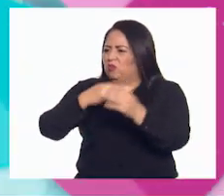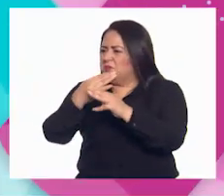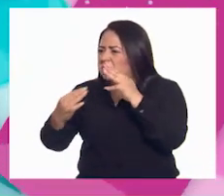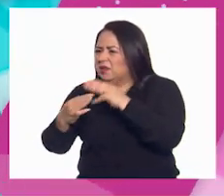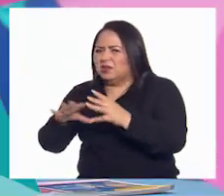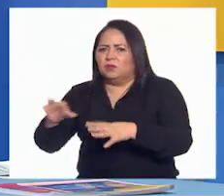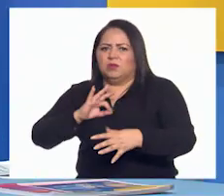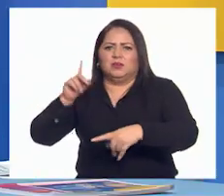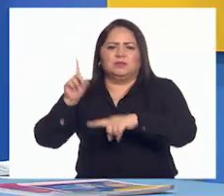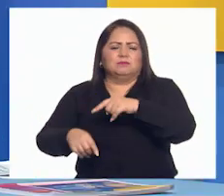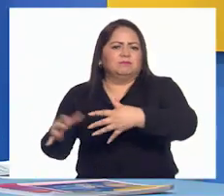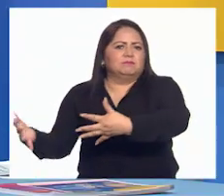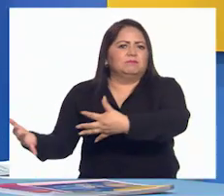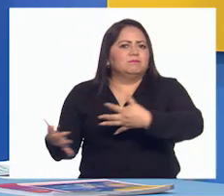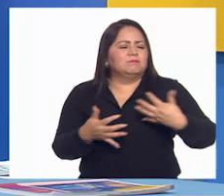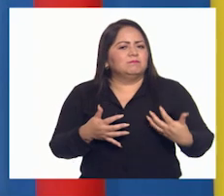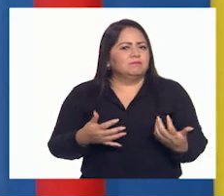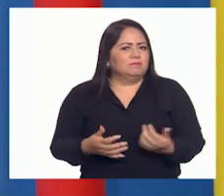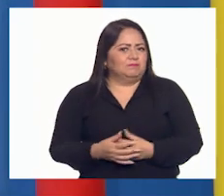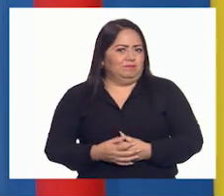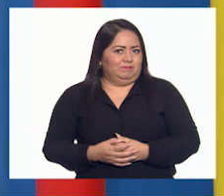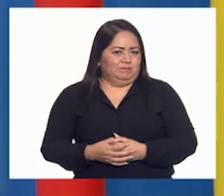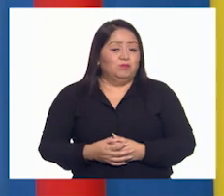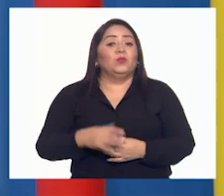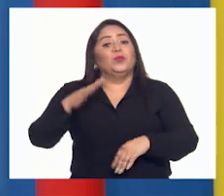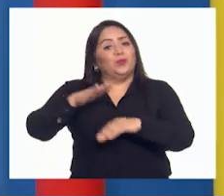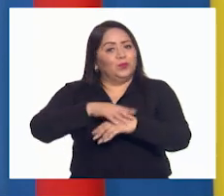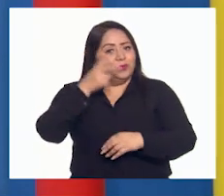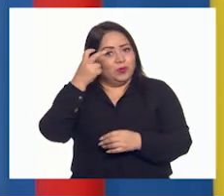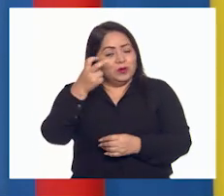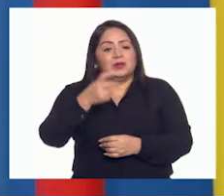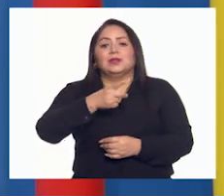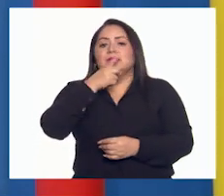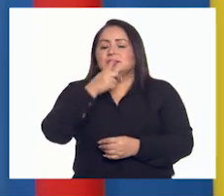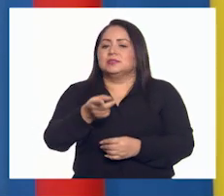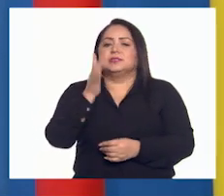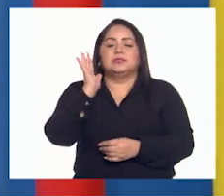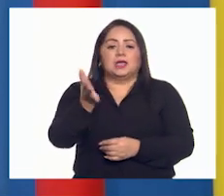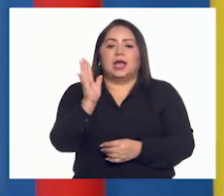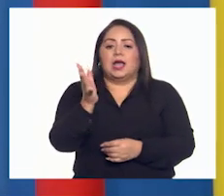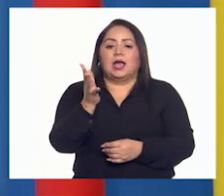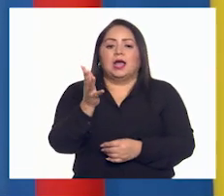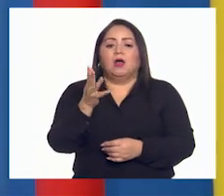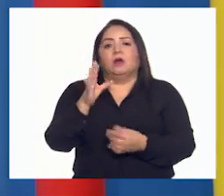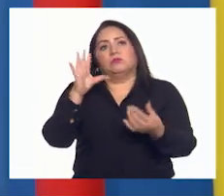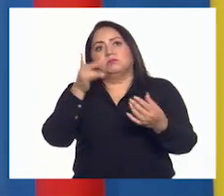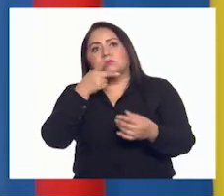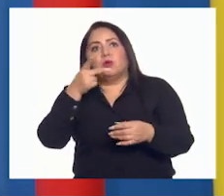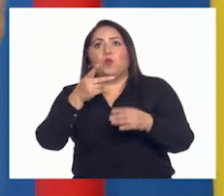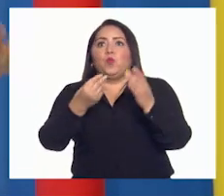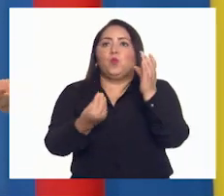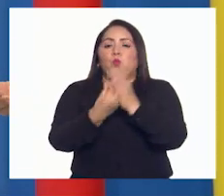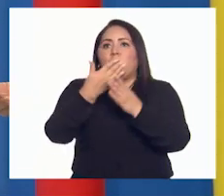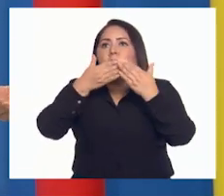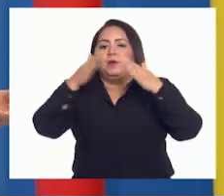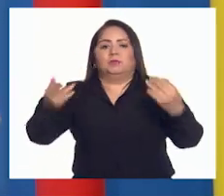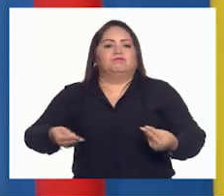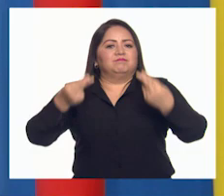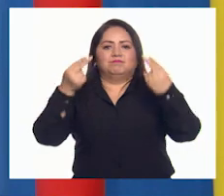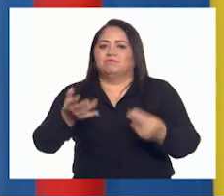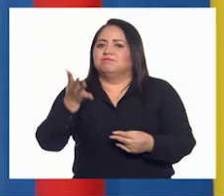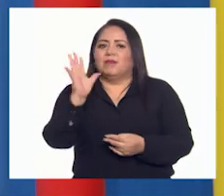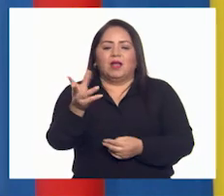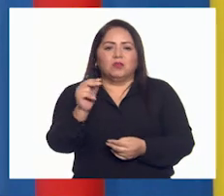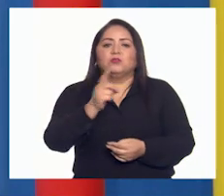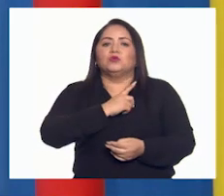naturales que había en esas tierras. Por eso se dice que ya no se habla de abrir nuevas rutas comerciales,